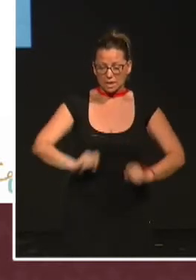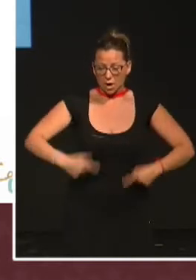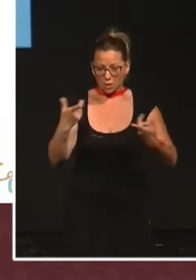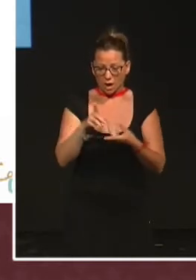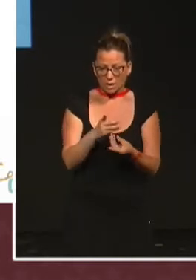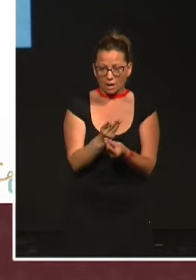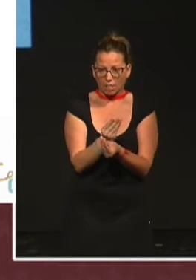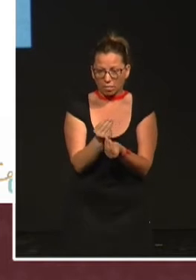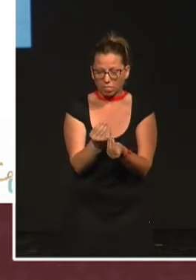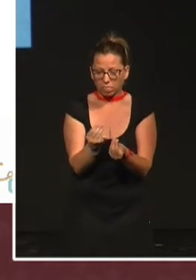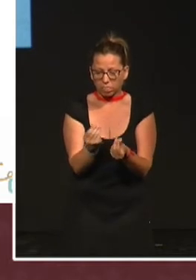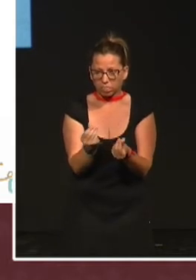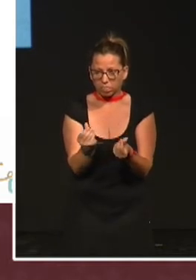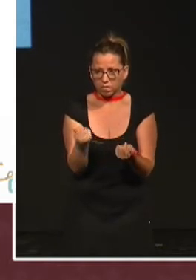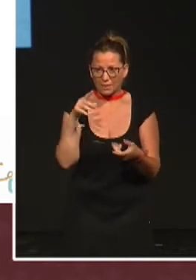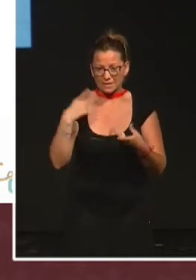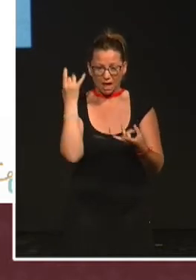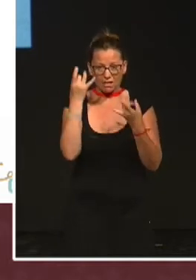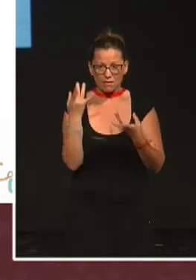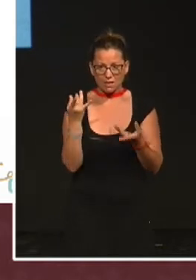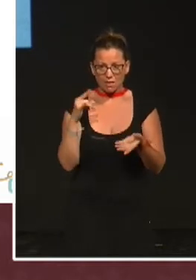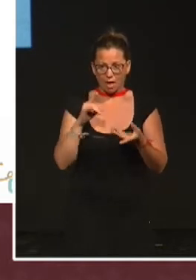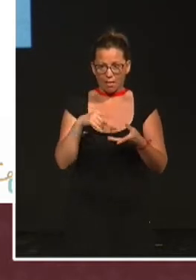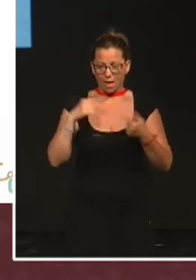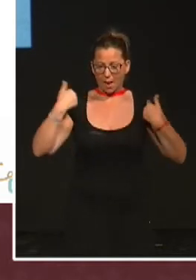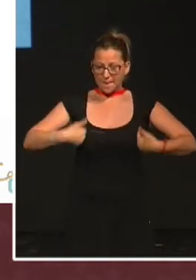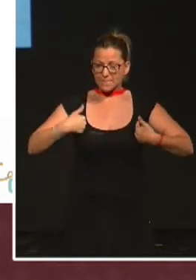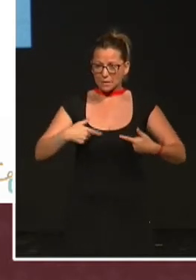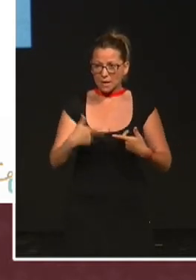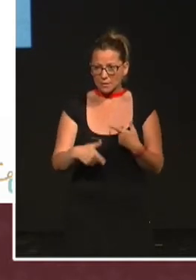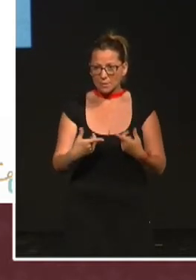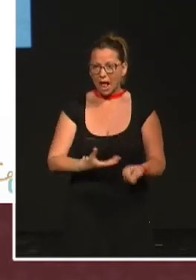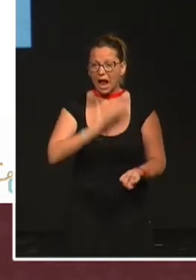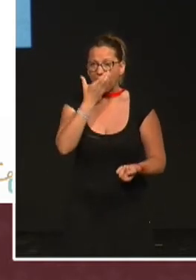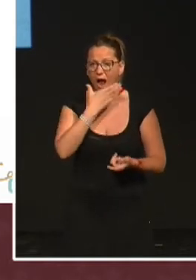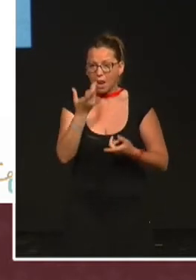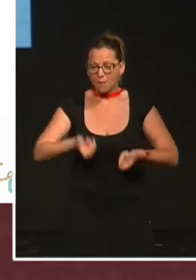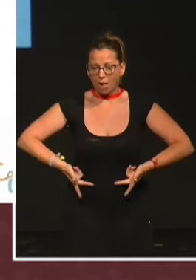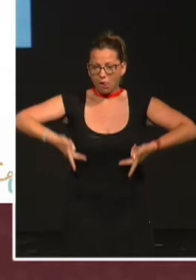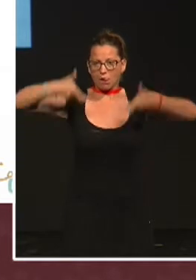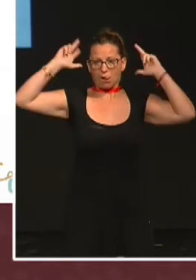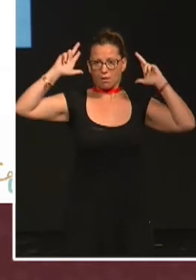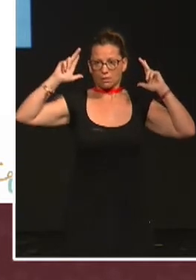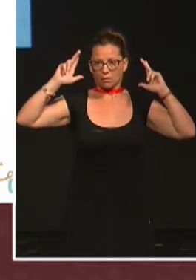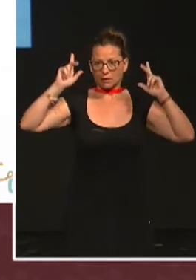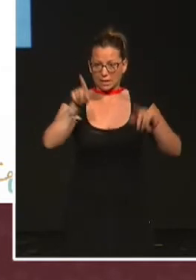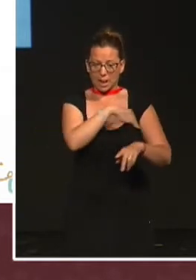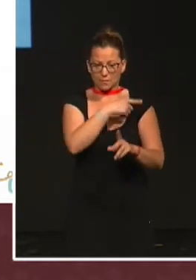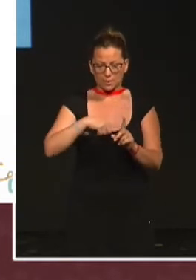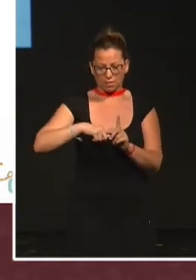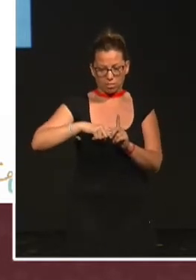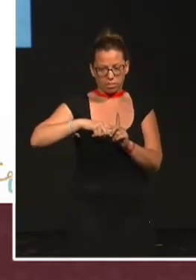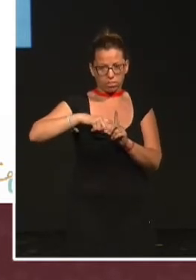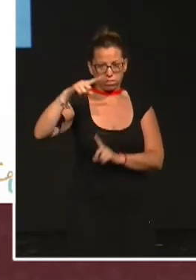esa degradación, de esa actividad metabólica, van a generar una liberación de calor que nosotros vamos a percibir con un incremento de la temperatura. Una pila